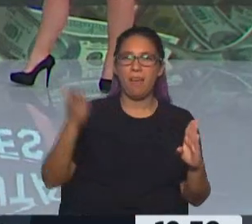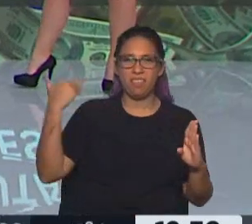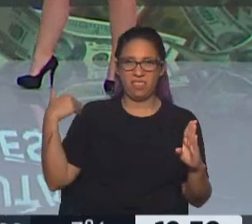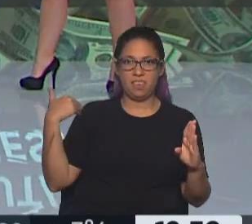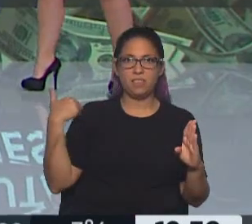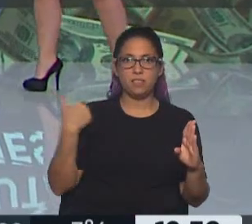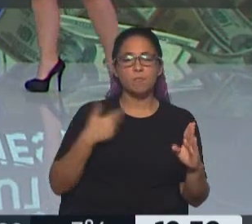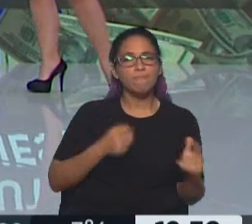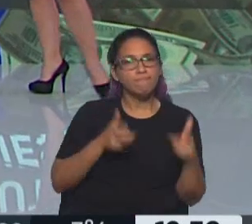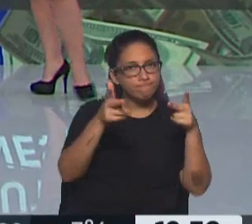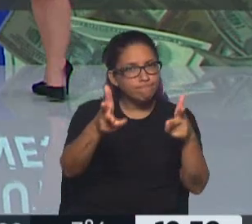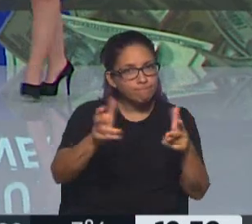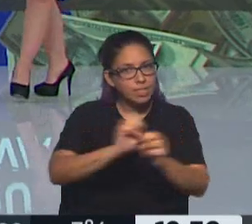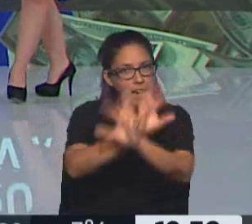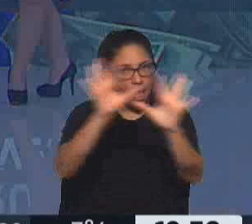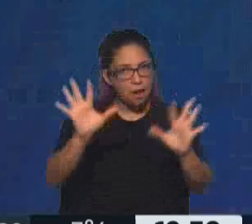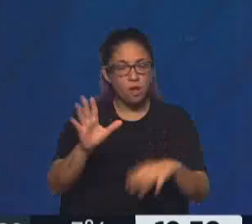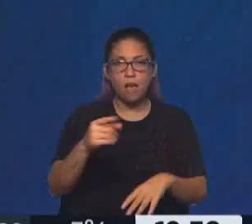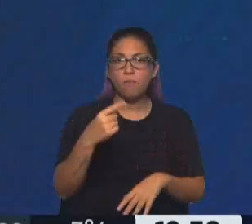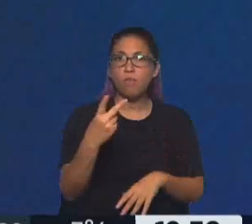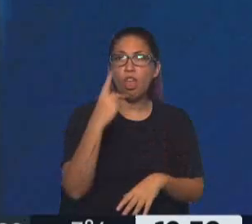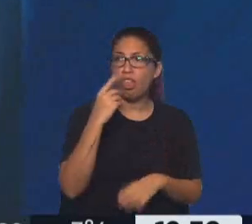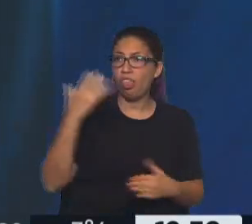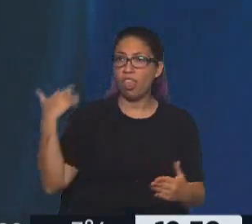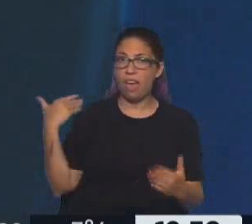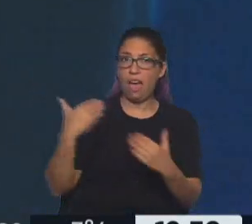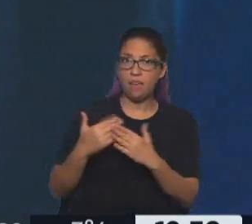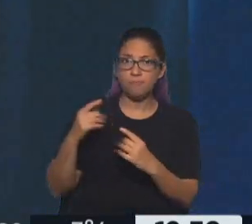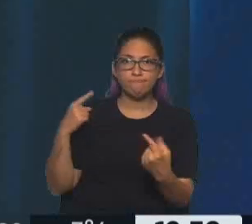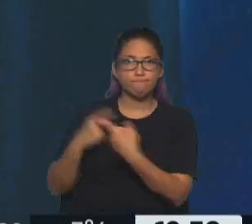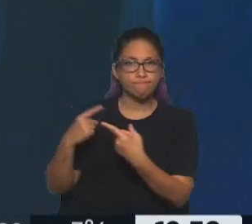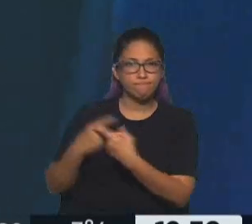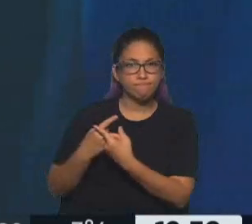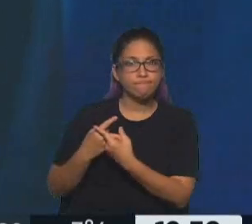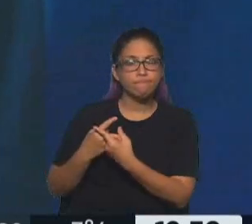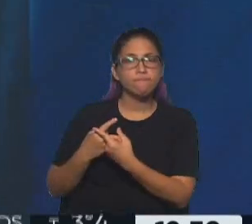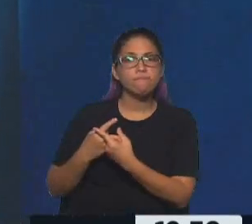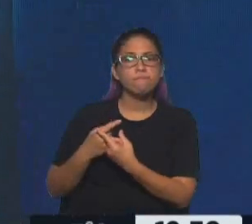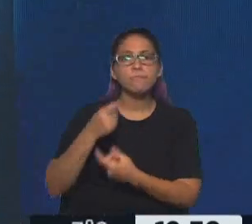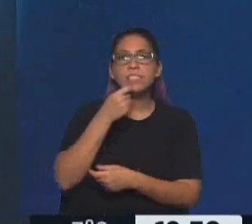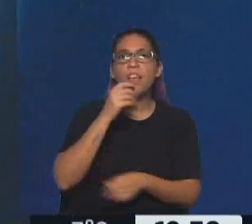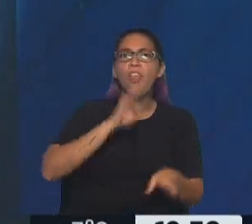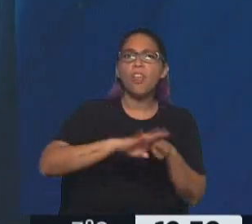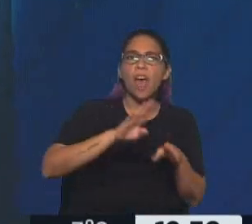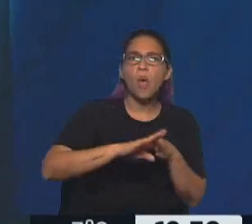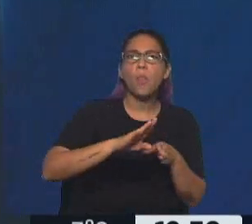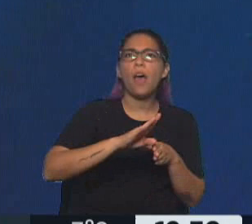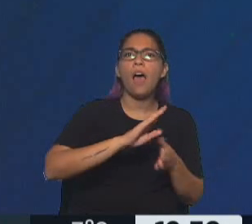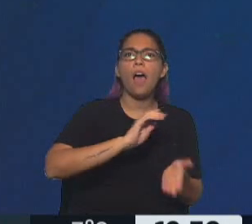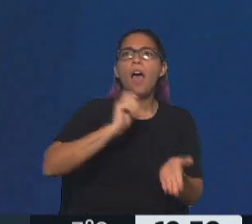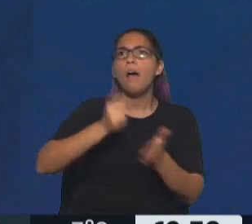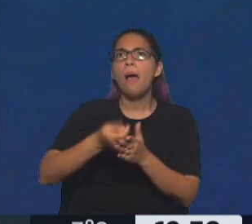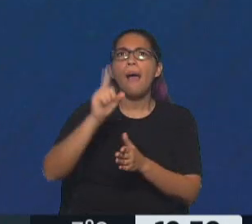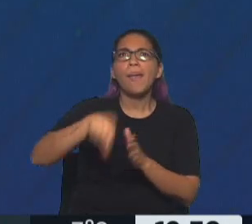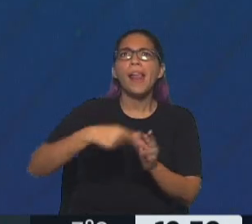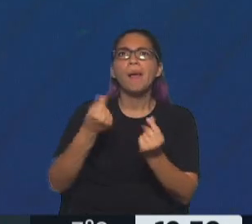decirlo porque ayer y antes de ayer hubo discusiones en relación a si efectivamente la deuda había financiado la fuga.